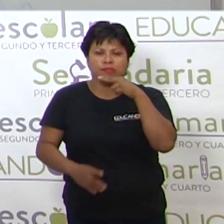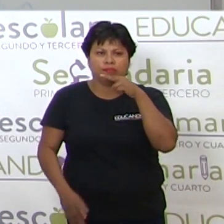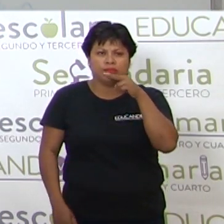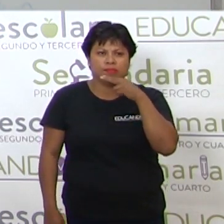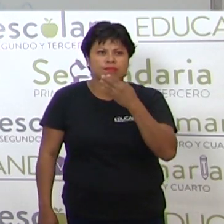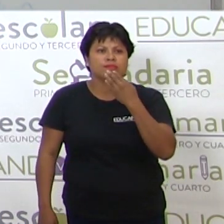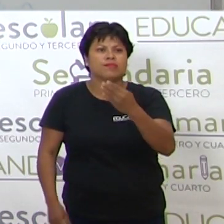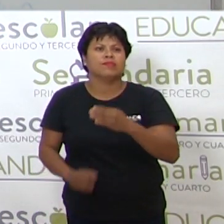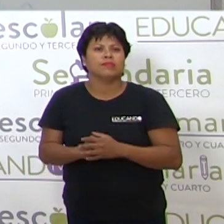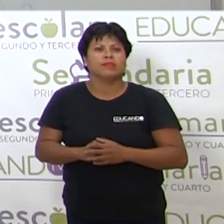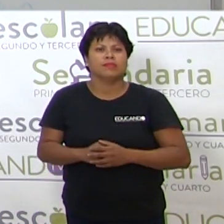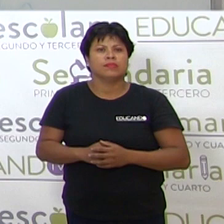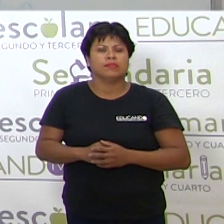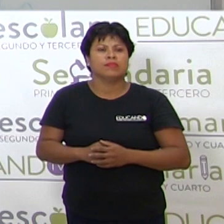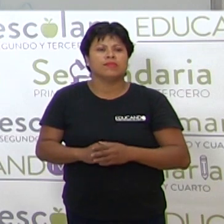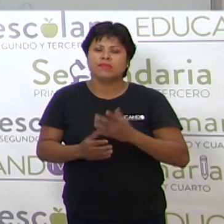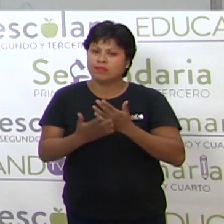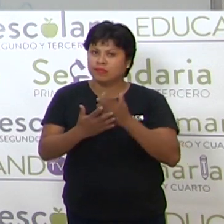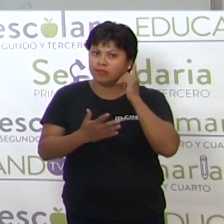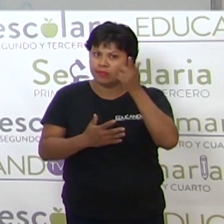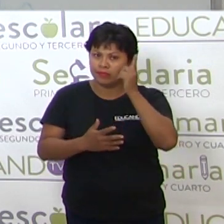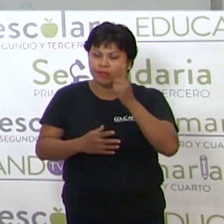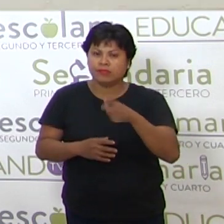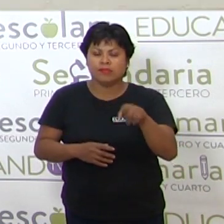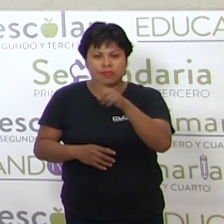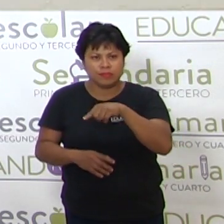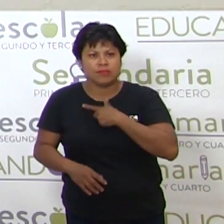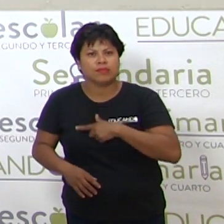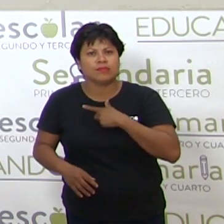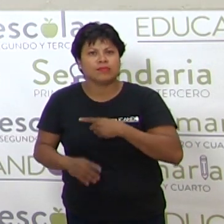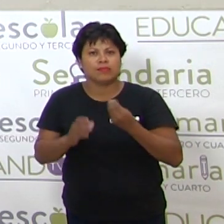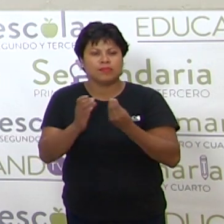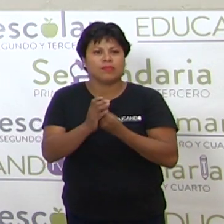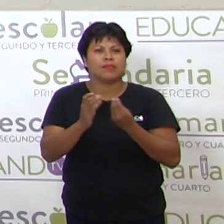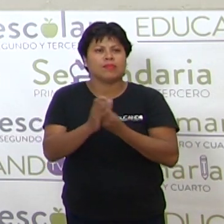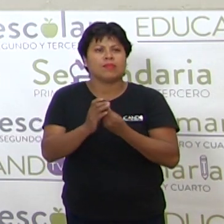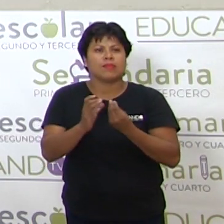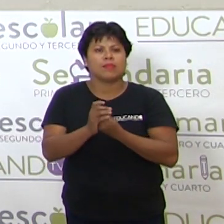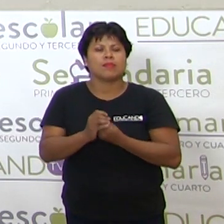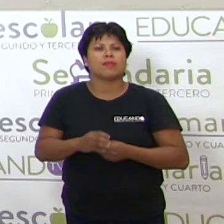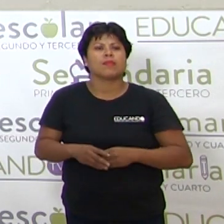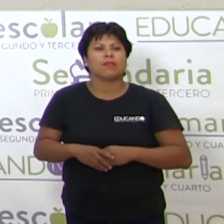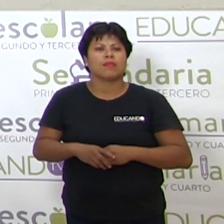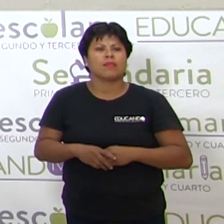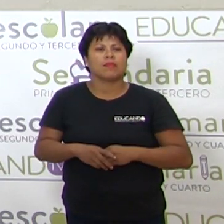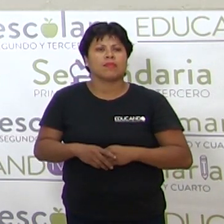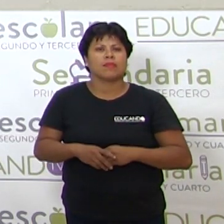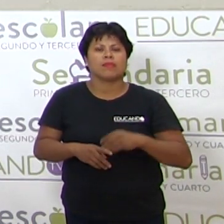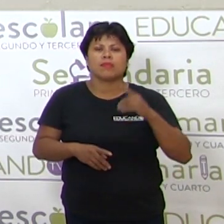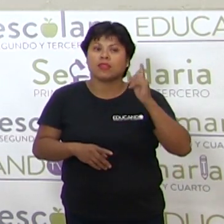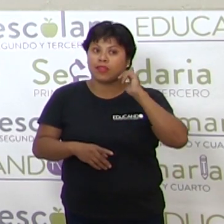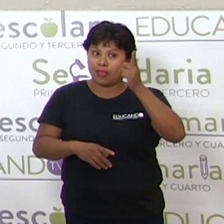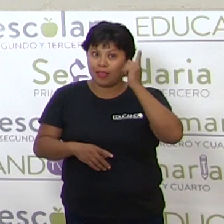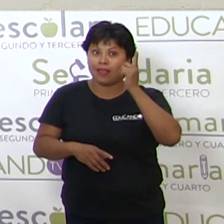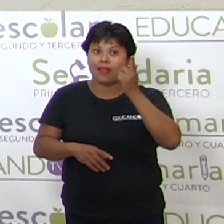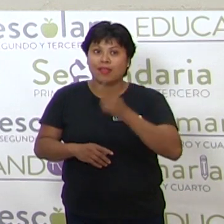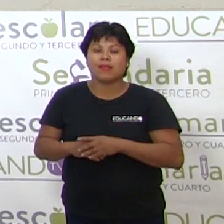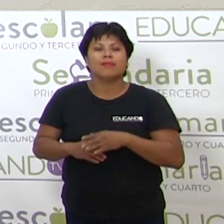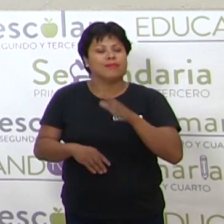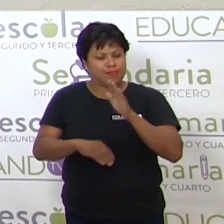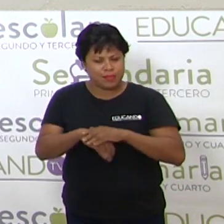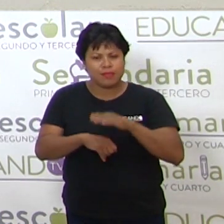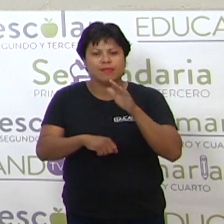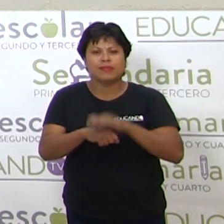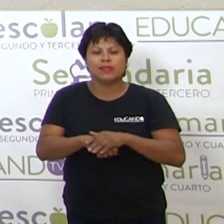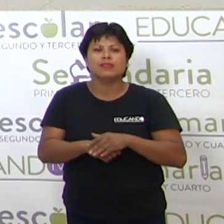bien espero les haya gustado mucho esta actividad y que hayan más